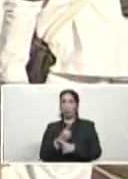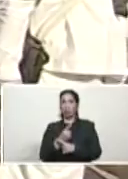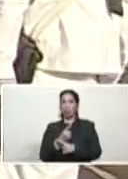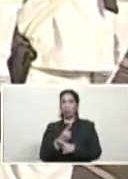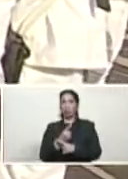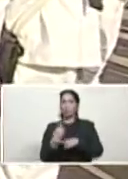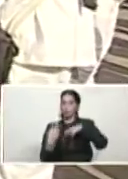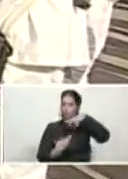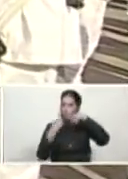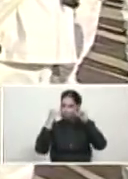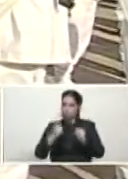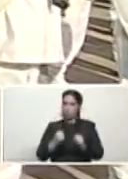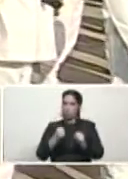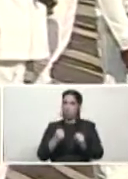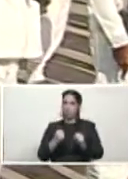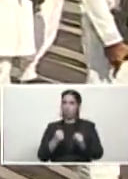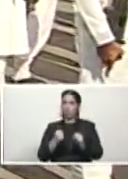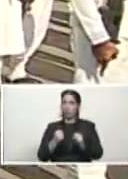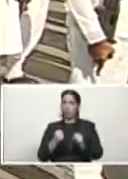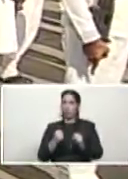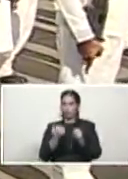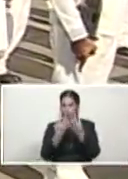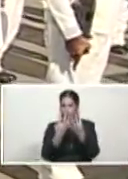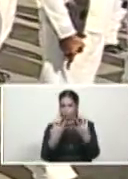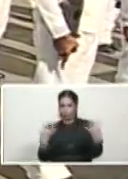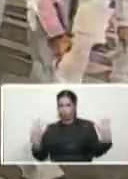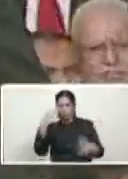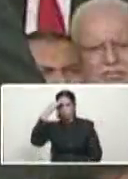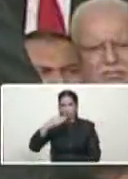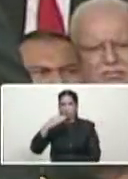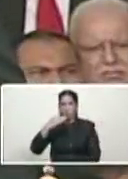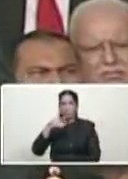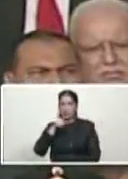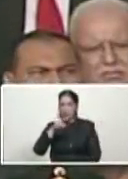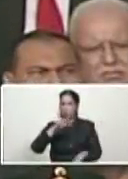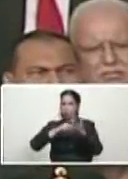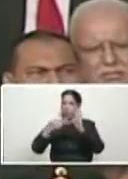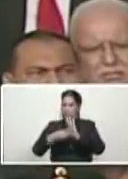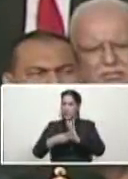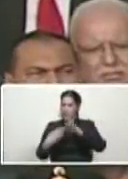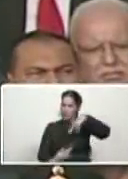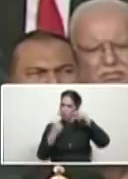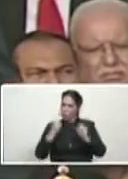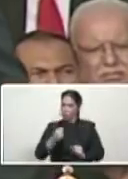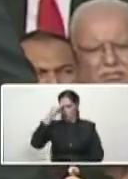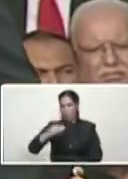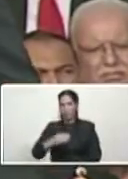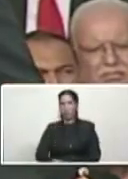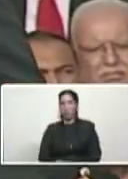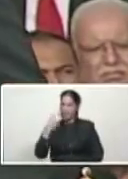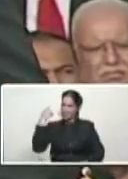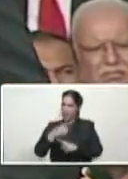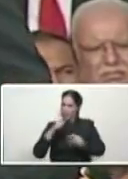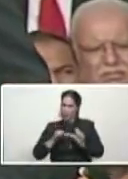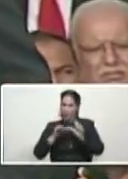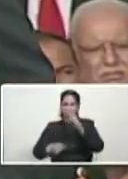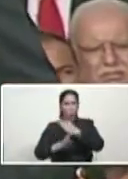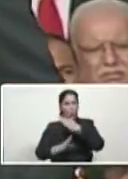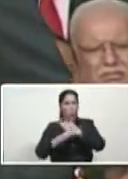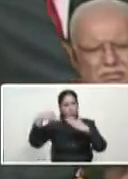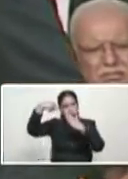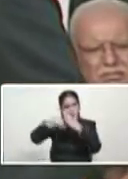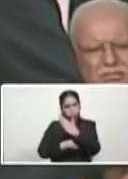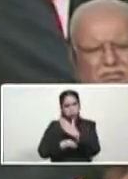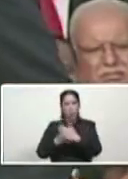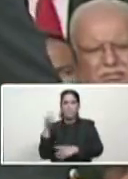una revolución en filas militares, una revolución militar. Debe continuar y